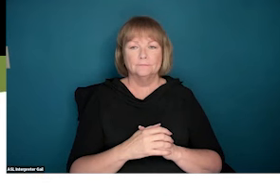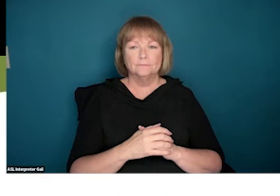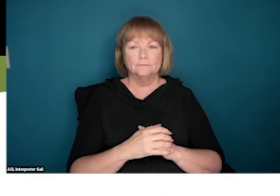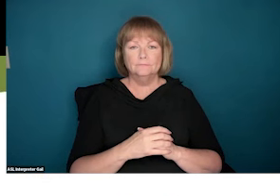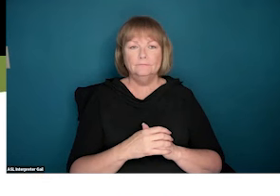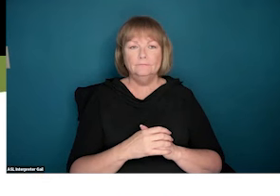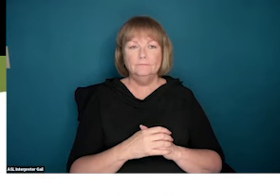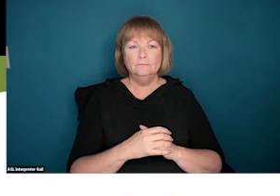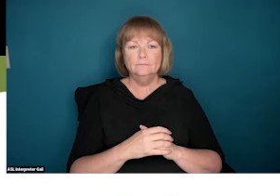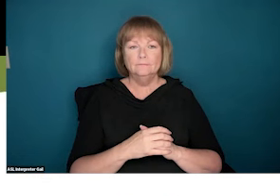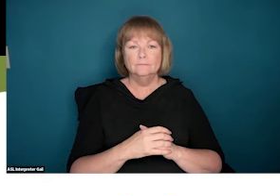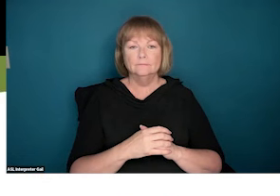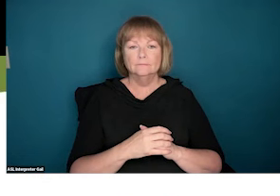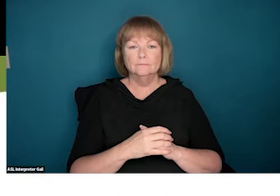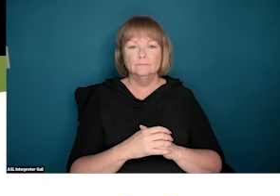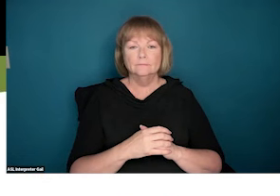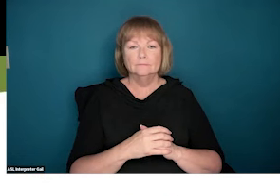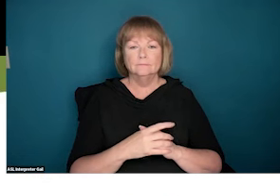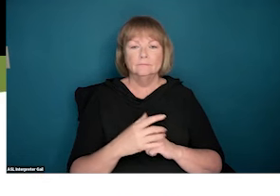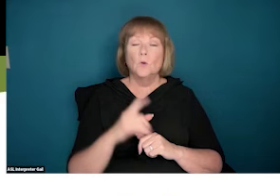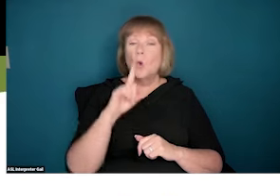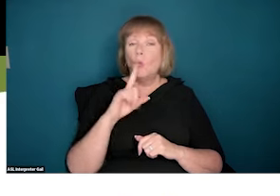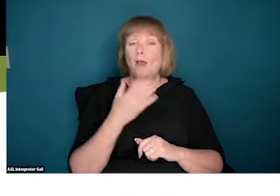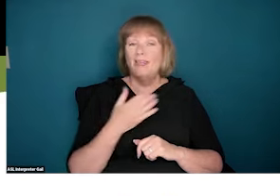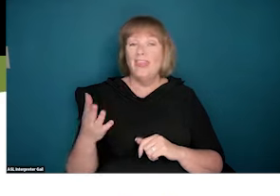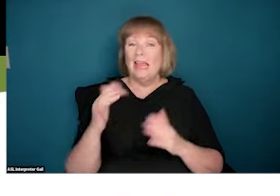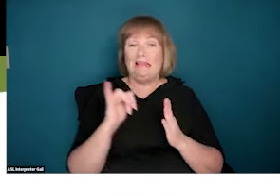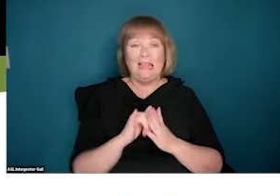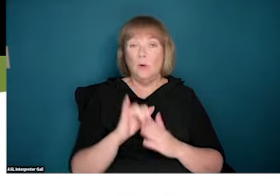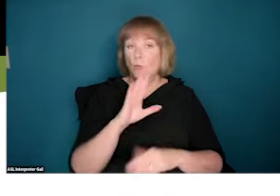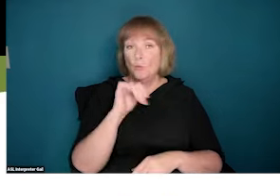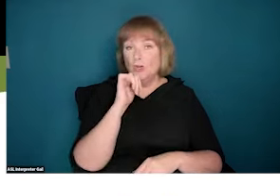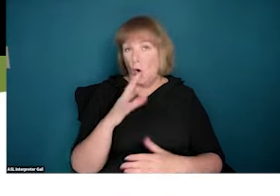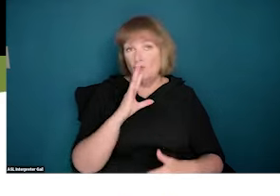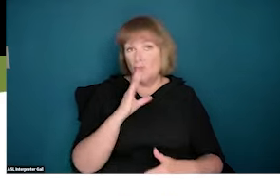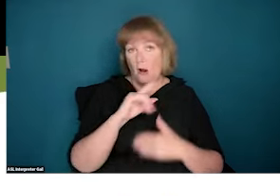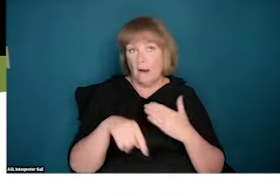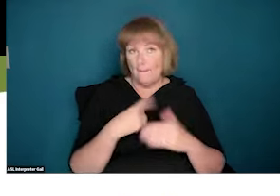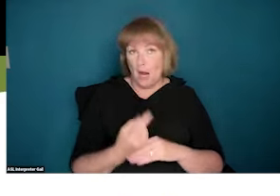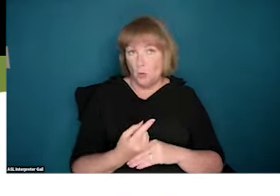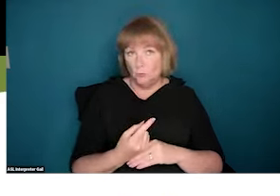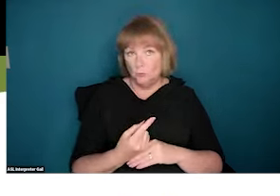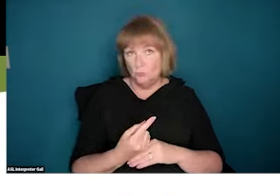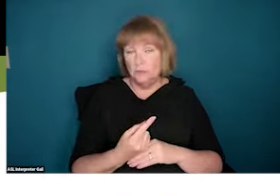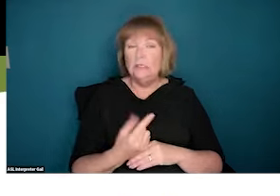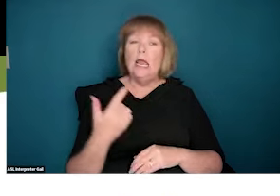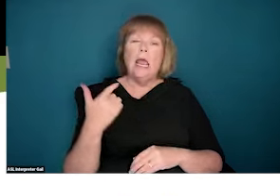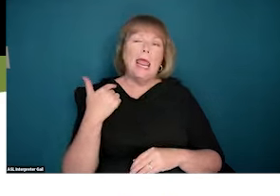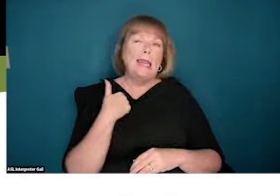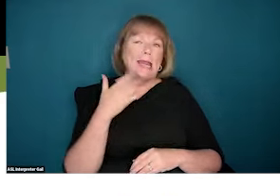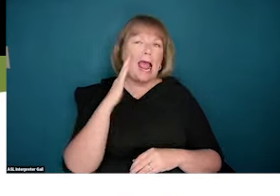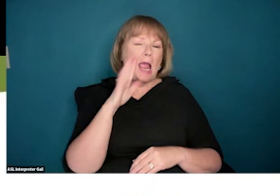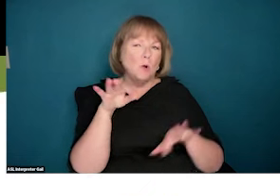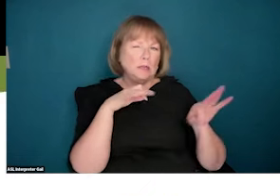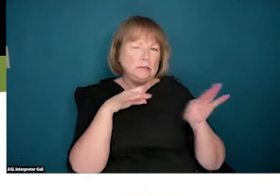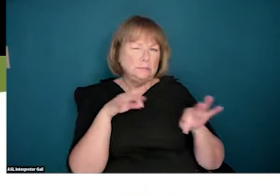o custodio se puede cambiar más tarde. Falso. Que yo necesito un guardián o custodio para poder ir a